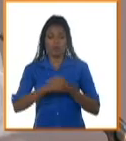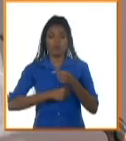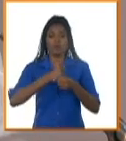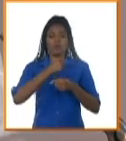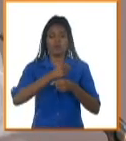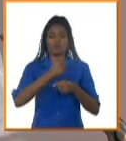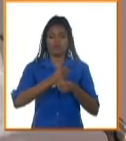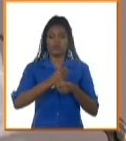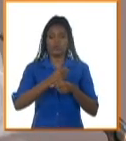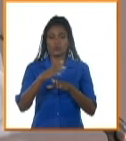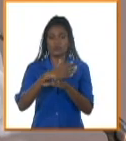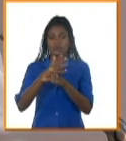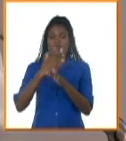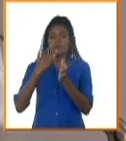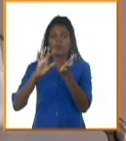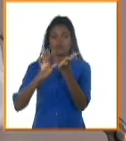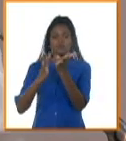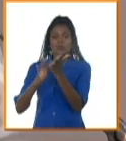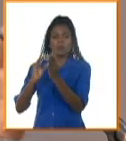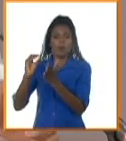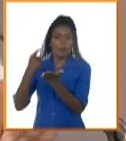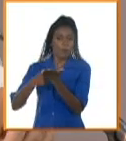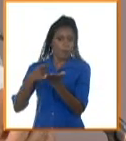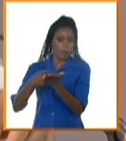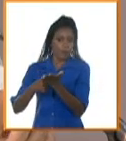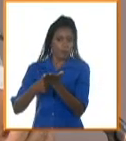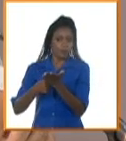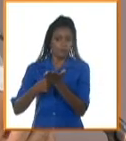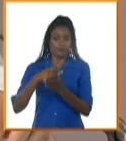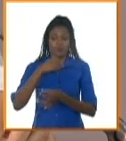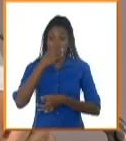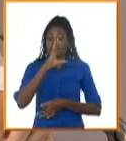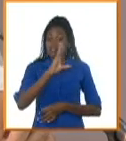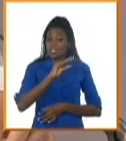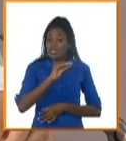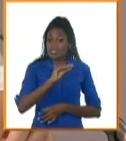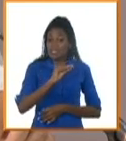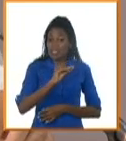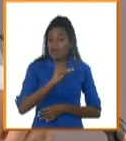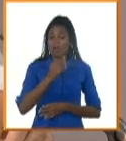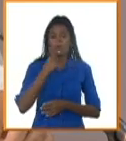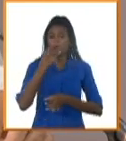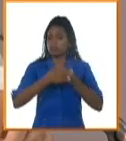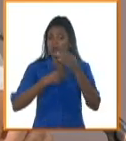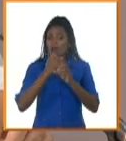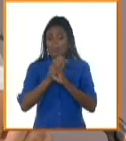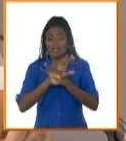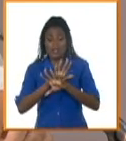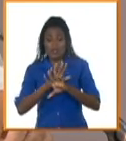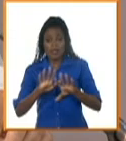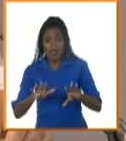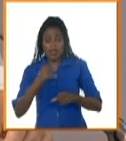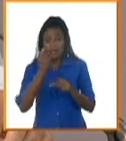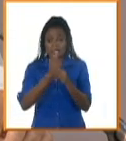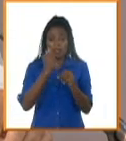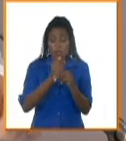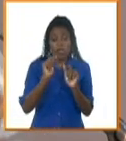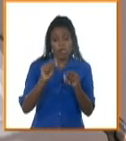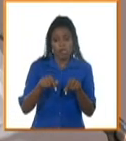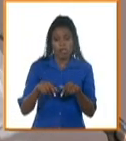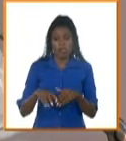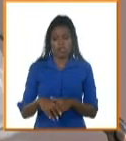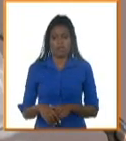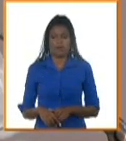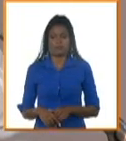las de los canales electrónicos de pago entonces le decía que mucho esclarecimiento mucho mucho trabajo en ese sentido ahora